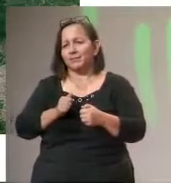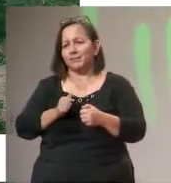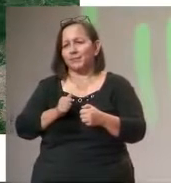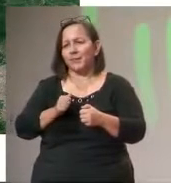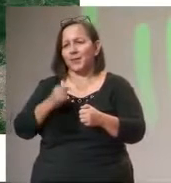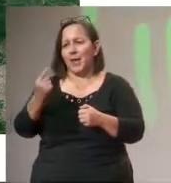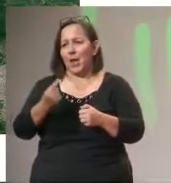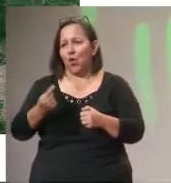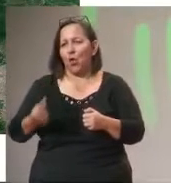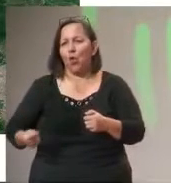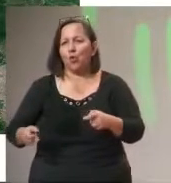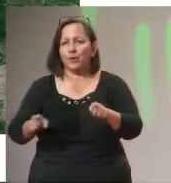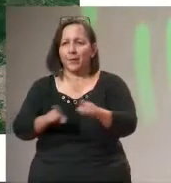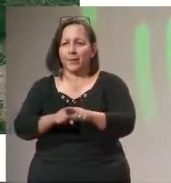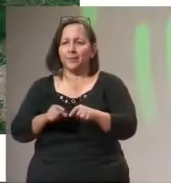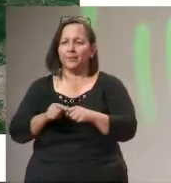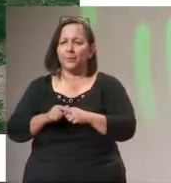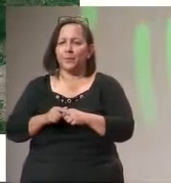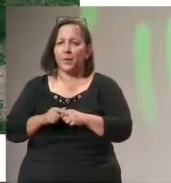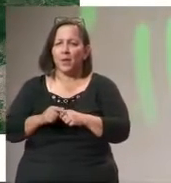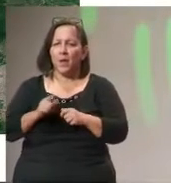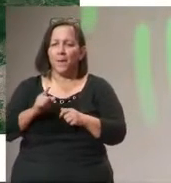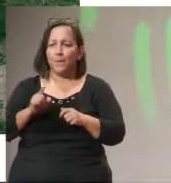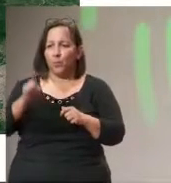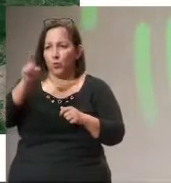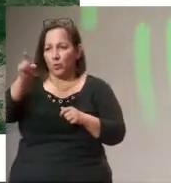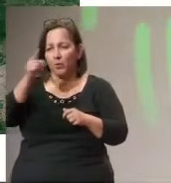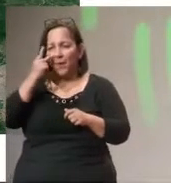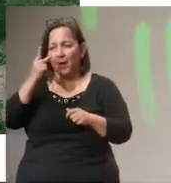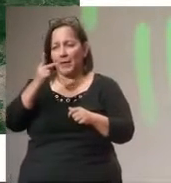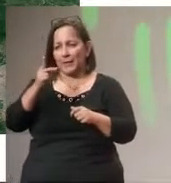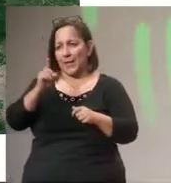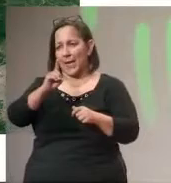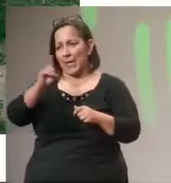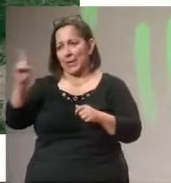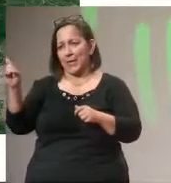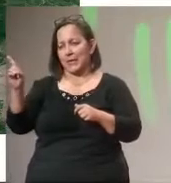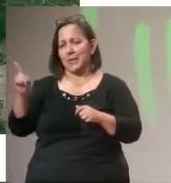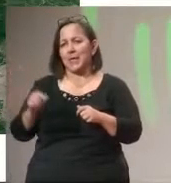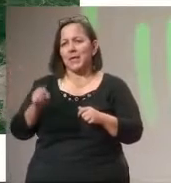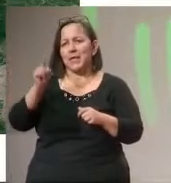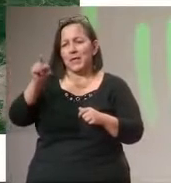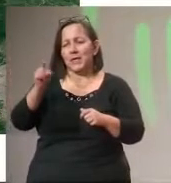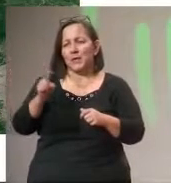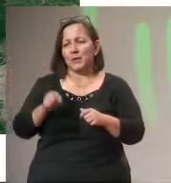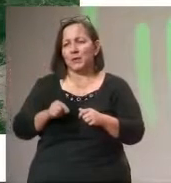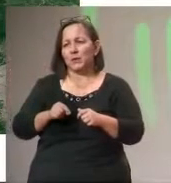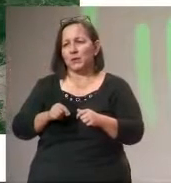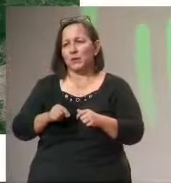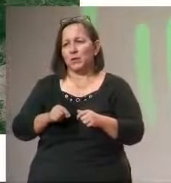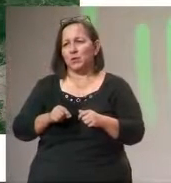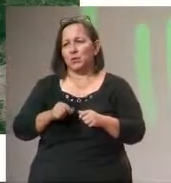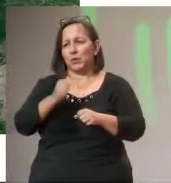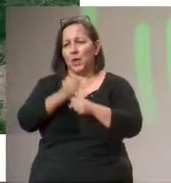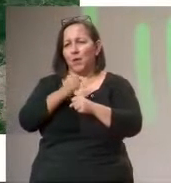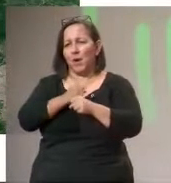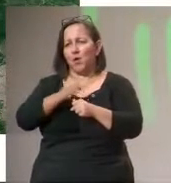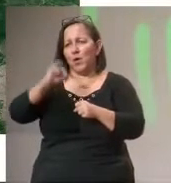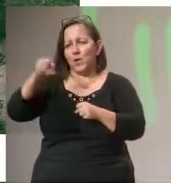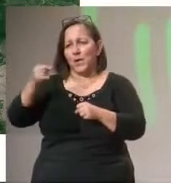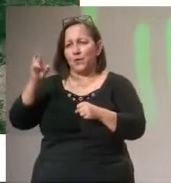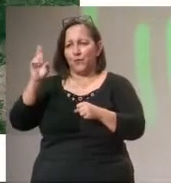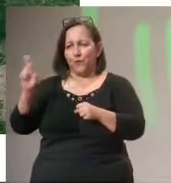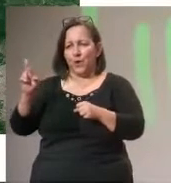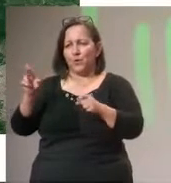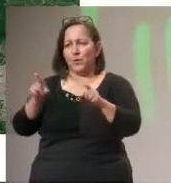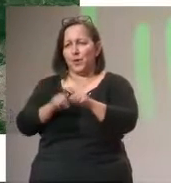algo obvio de pensar, pero si ustedes ven el gráfico hacia la derecha, eso es un trabajo pionero de Jenny Reynolds. Ella estuvo